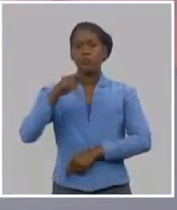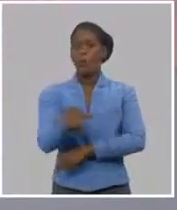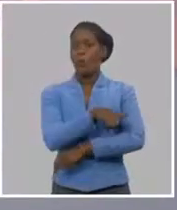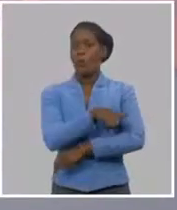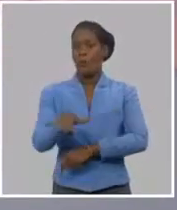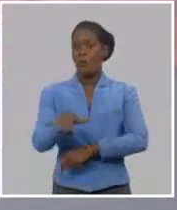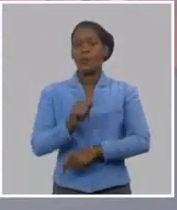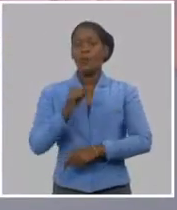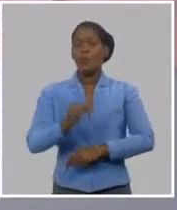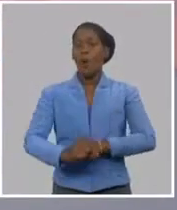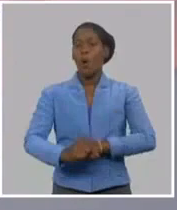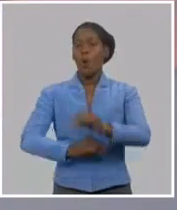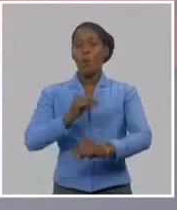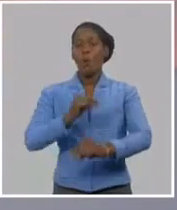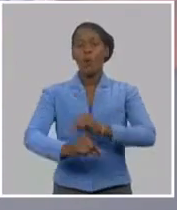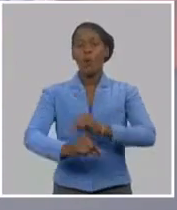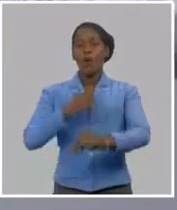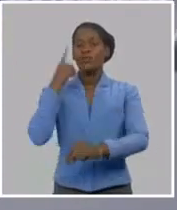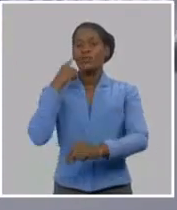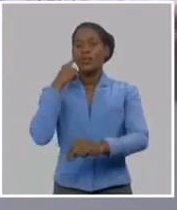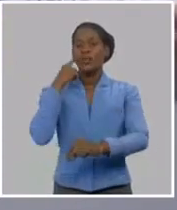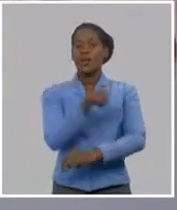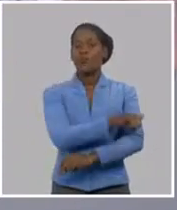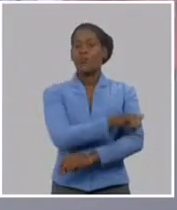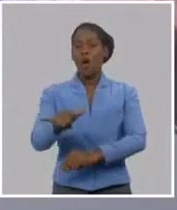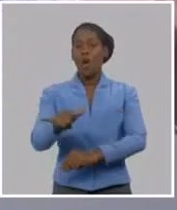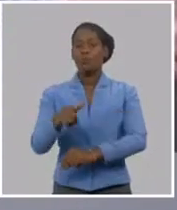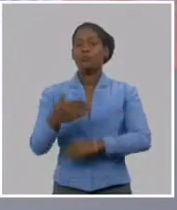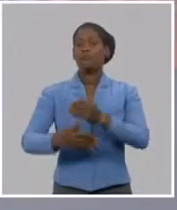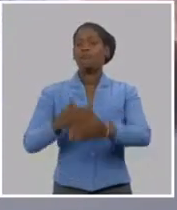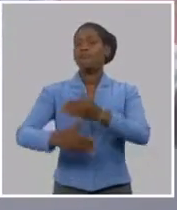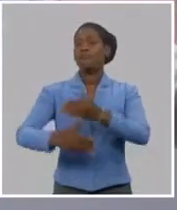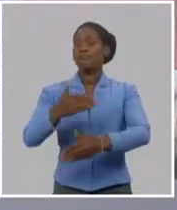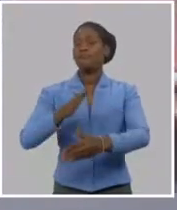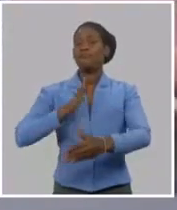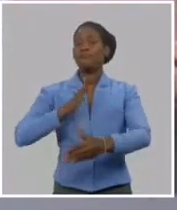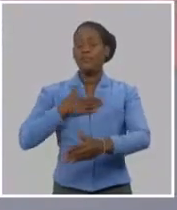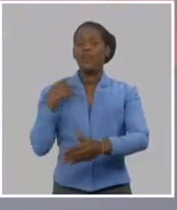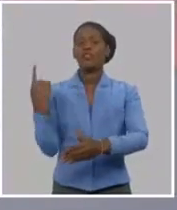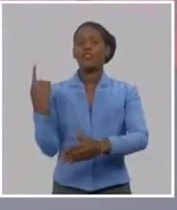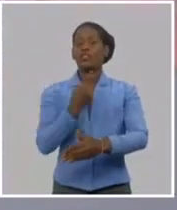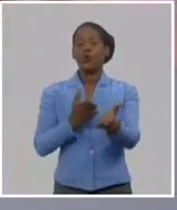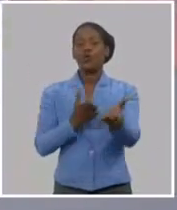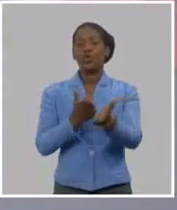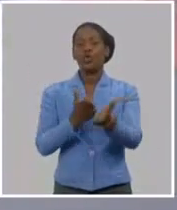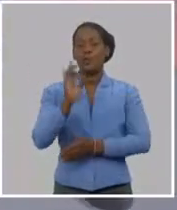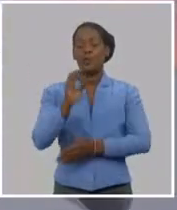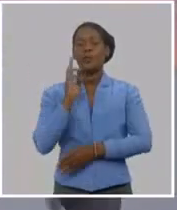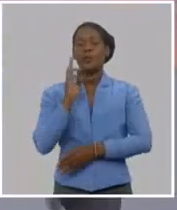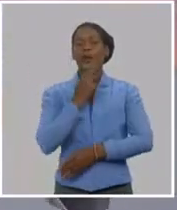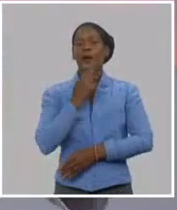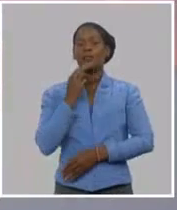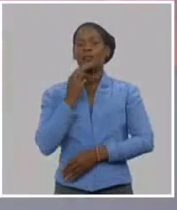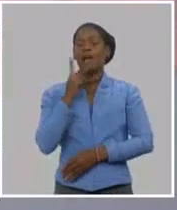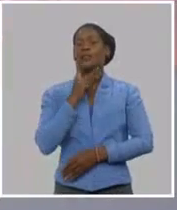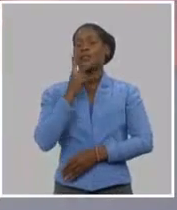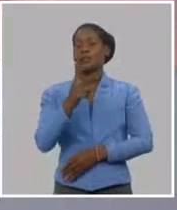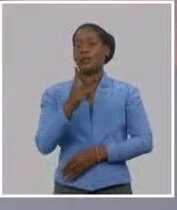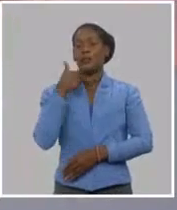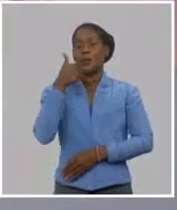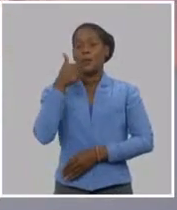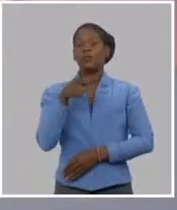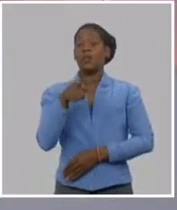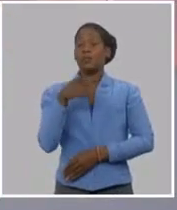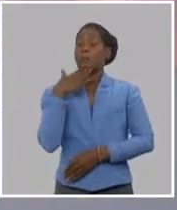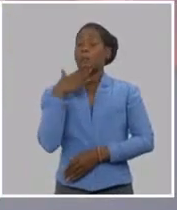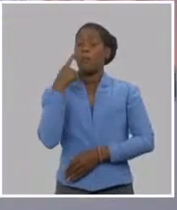nosotros en algún momento la generación nuestra se convertirá y se está convirtiendo entonces en los nuevos maestros y